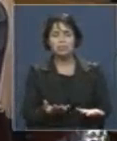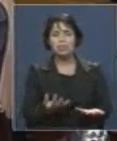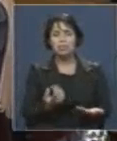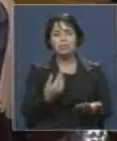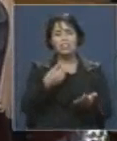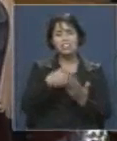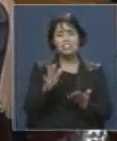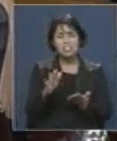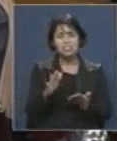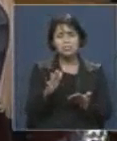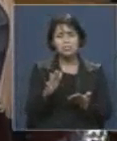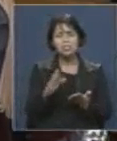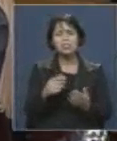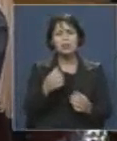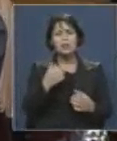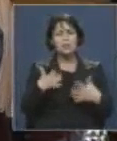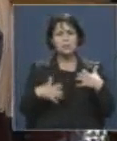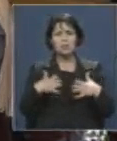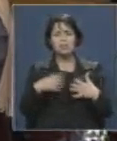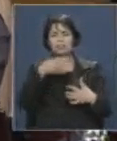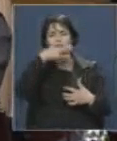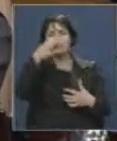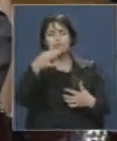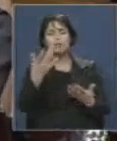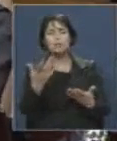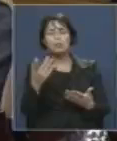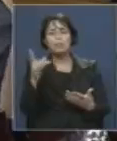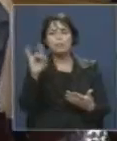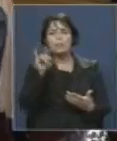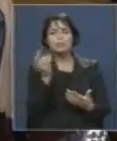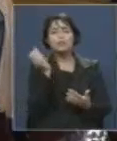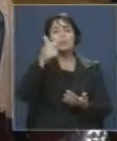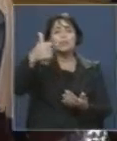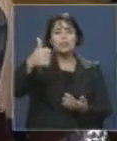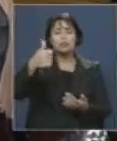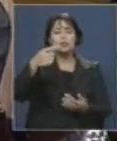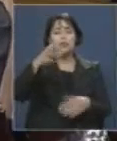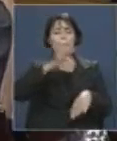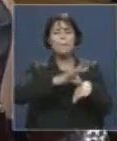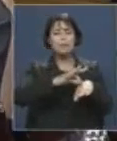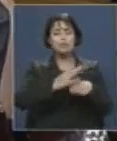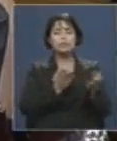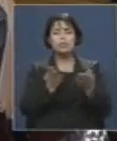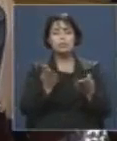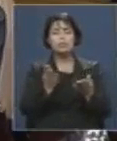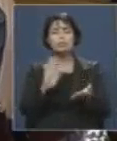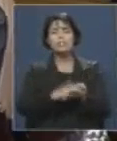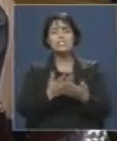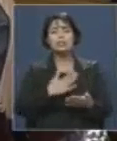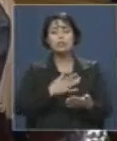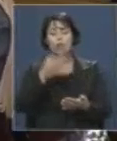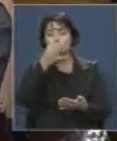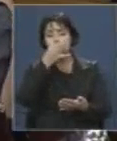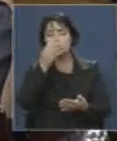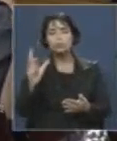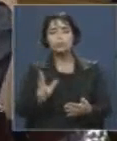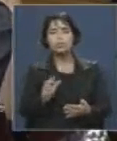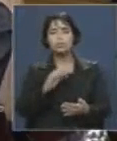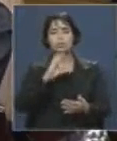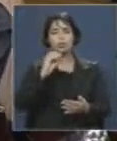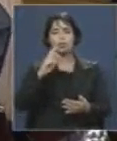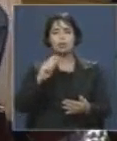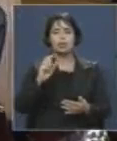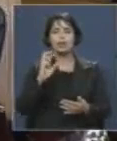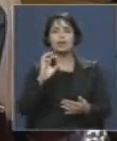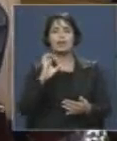cifras de objeción, lo que más molesta e indigna son declaraciones como la de su subdirector médico del Servicio de Salud Osorno, el señor Jorge